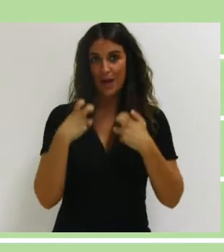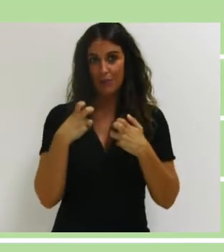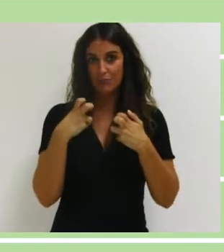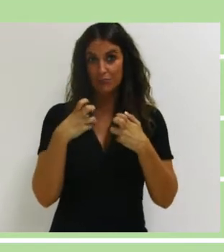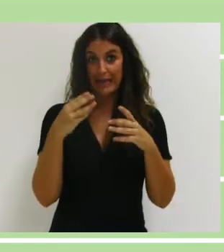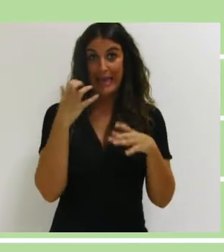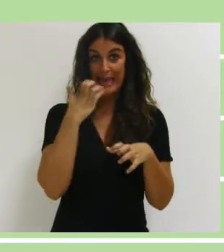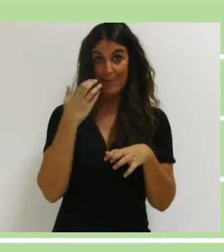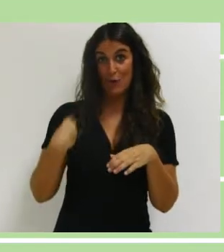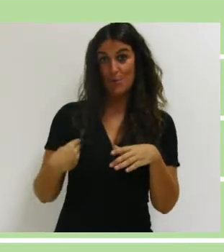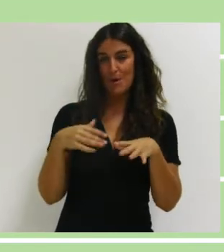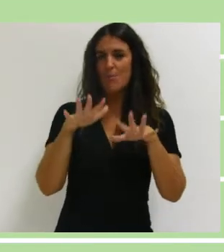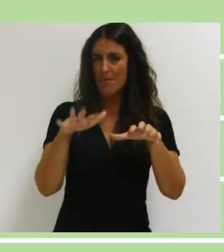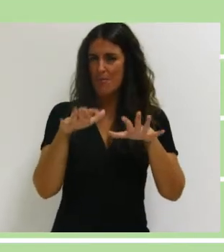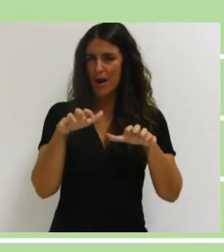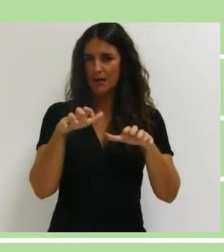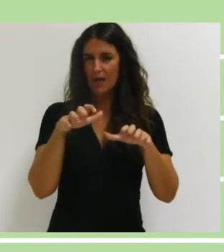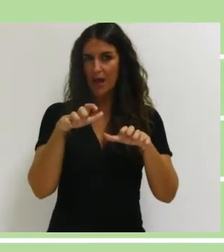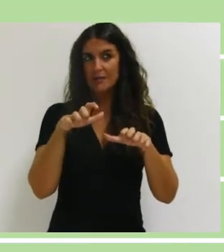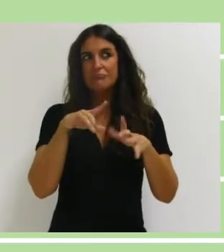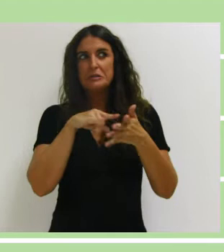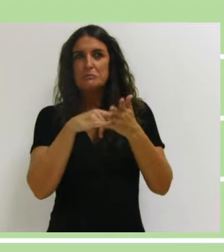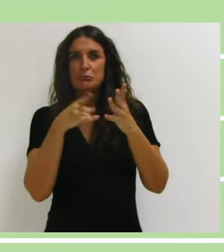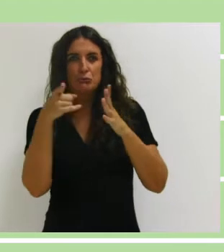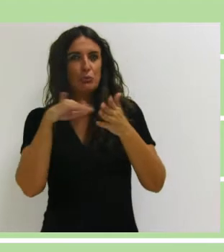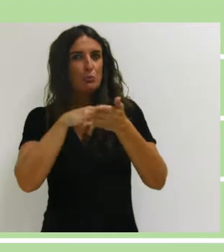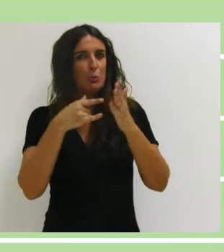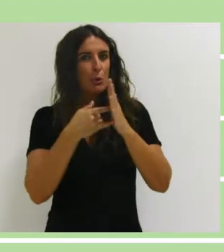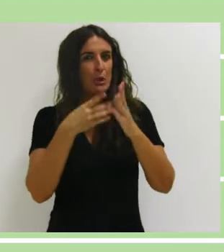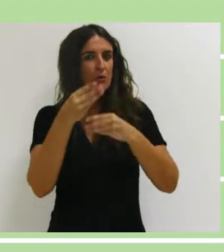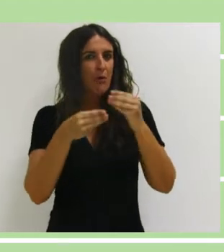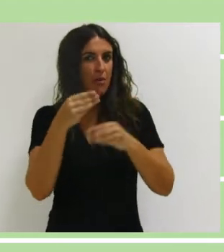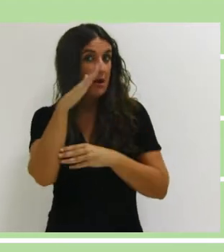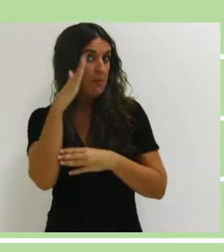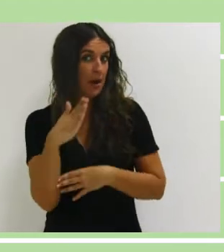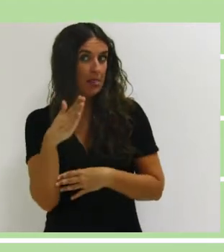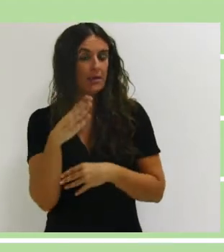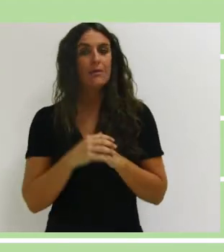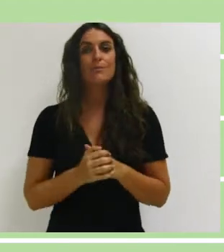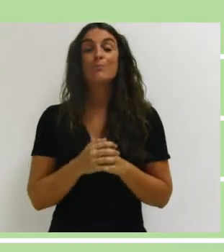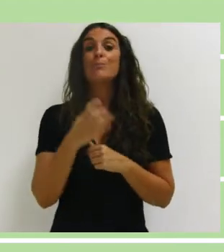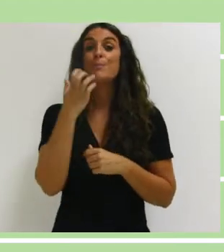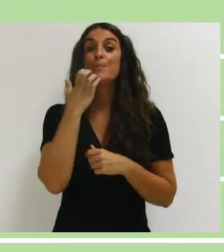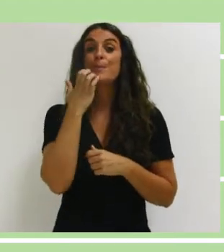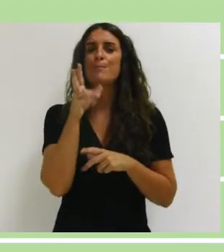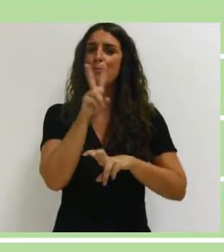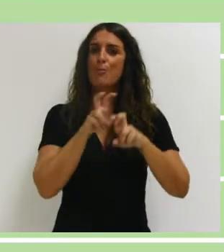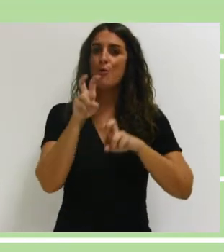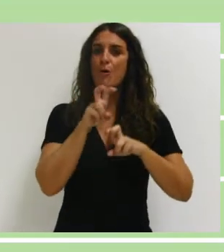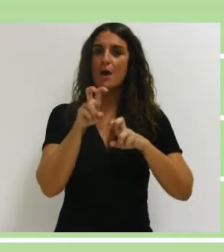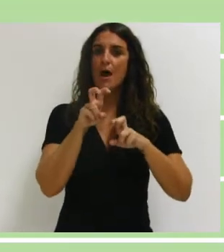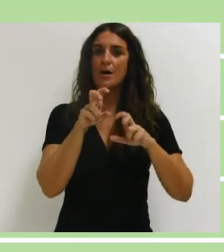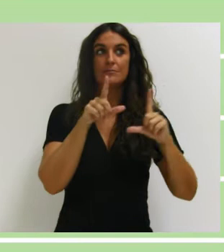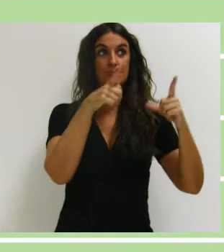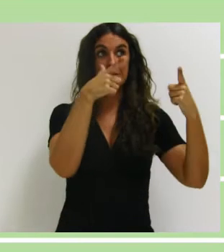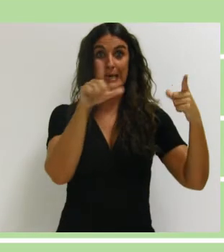pueden servir para inspirarte y hacer proyectos de manera parecida. Vamos a buscar un ejemplo. Como ves, están organizadas